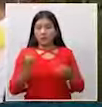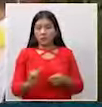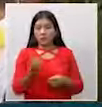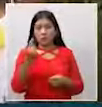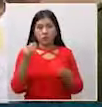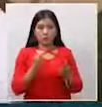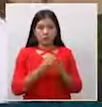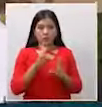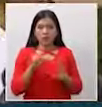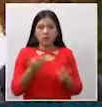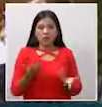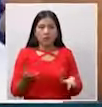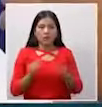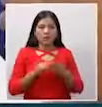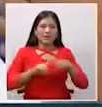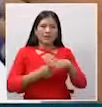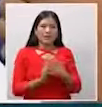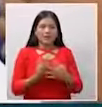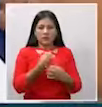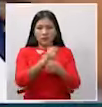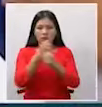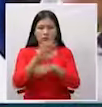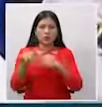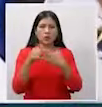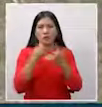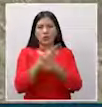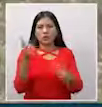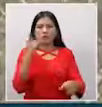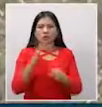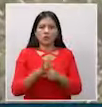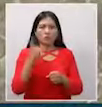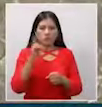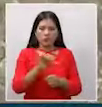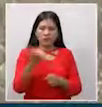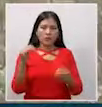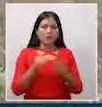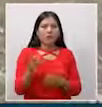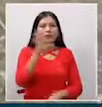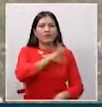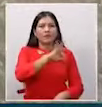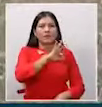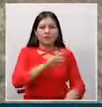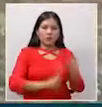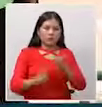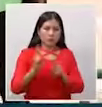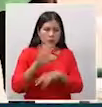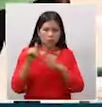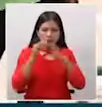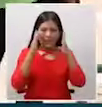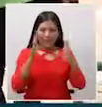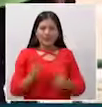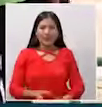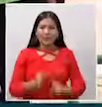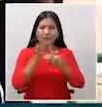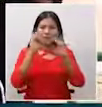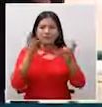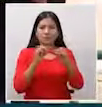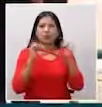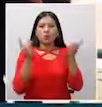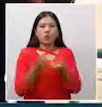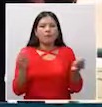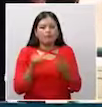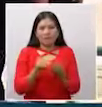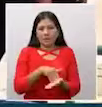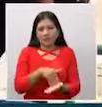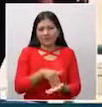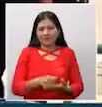entregas, sino del inicio de obras y el anuncio o compromiso de concretar otras más para el beneficio de la población, atendiendo principalmente a los sectores más